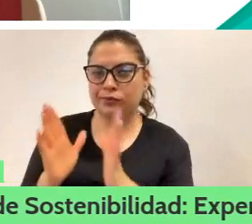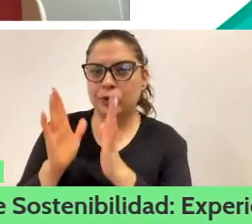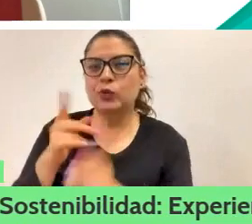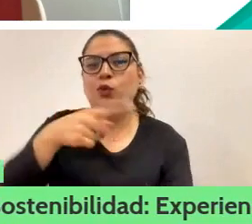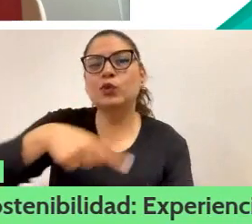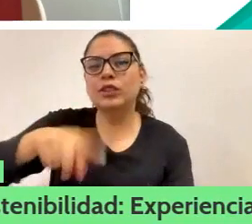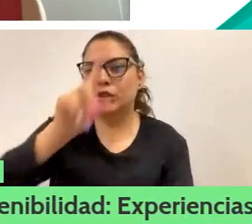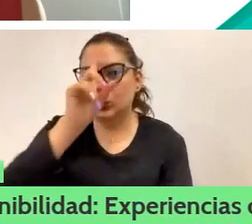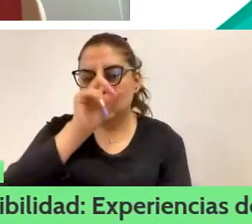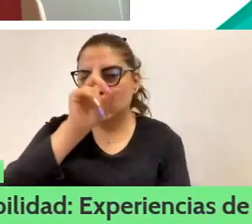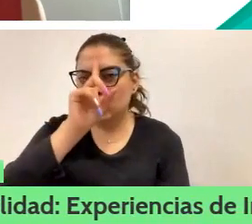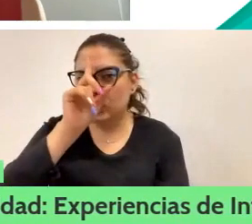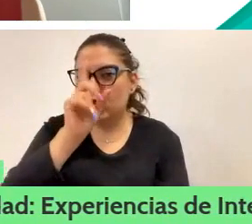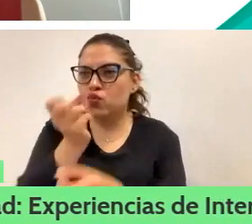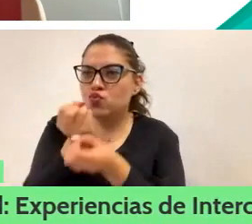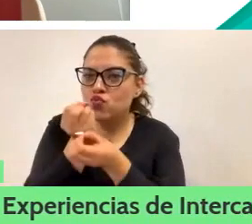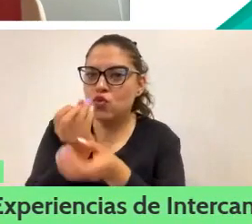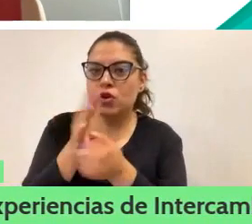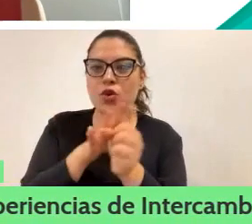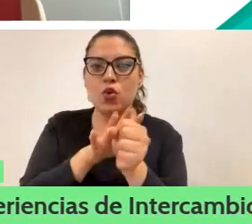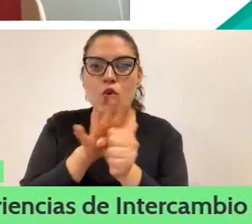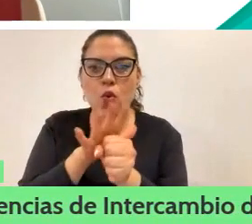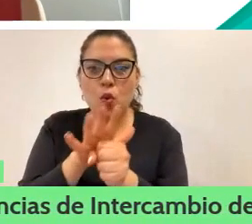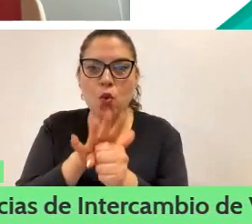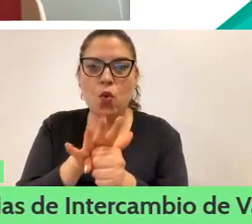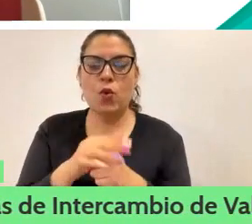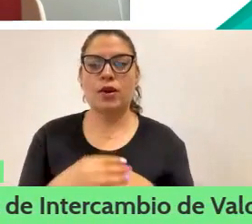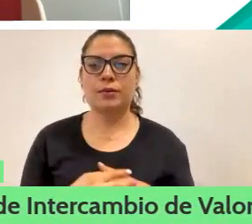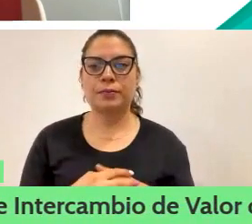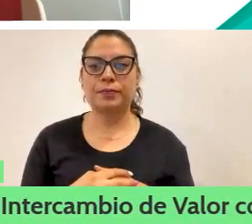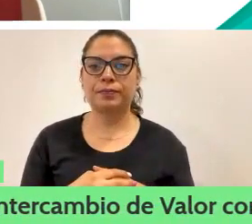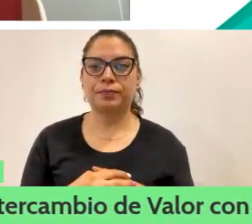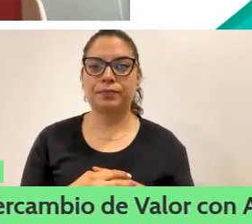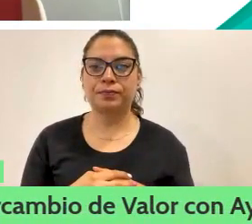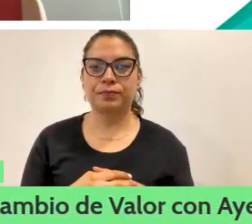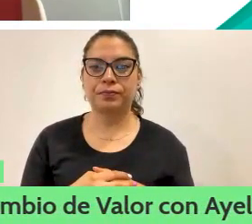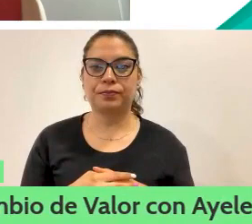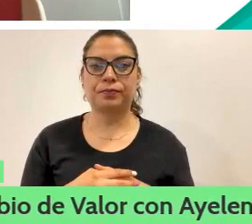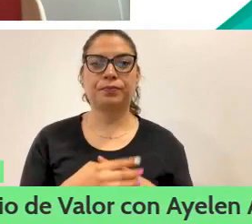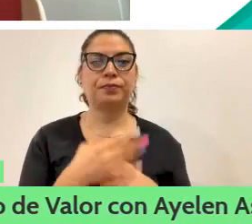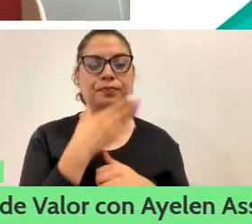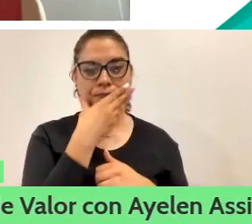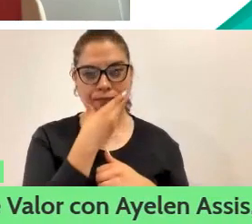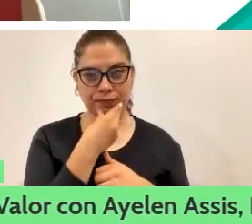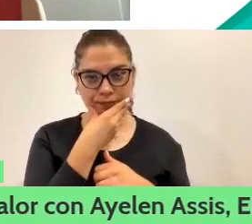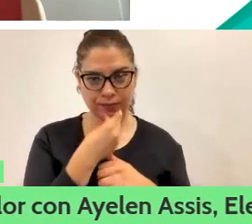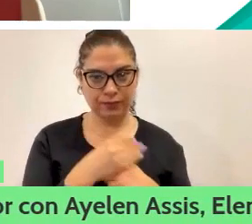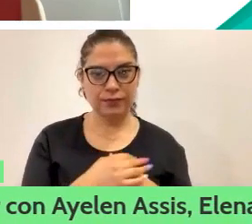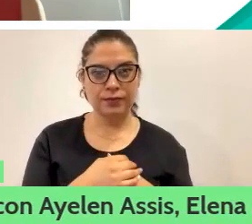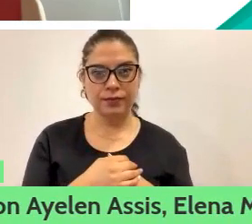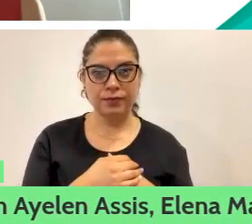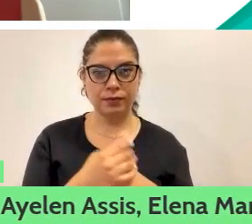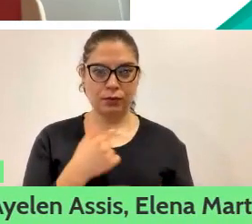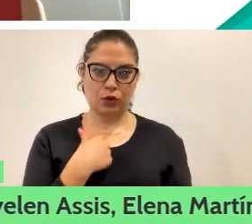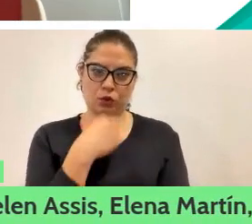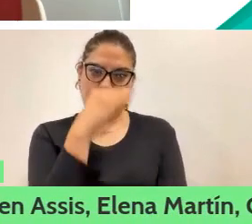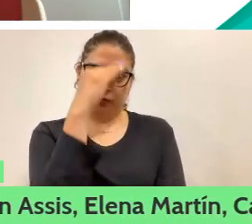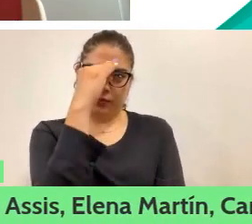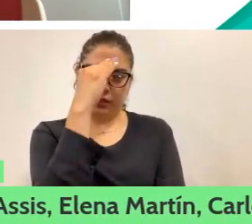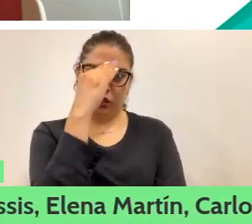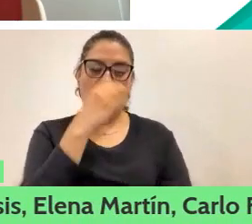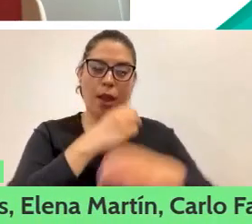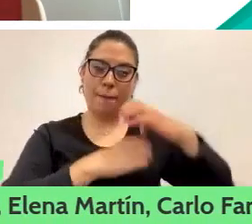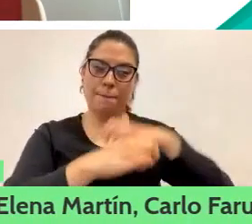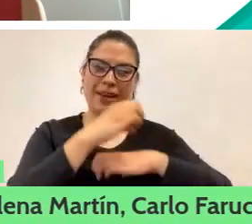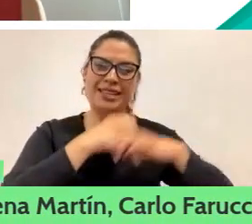¿Qué consejo, cuál sería tu opinión o experiencia al respecto? Pues yo diría primero que hay que pensar en grande, ¿no? Que luego ya cuando